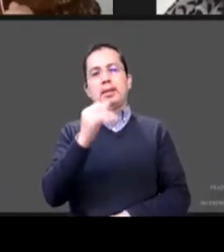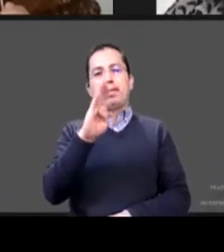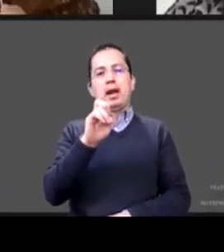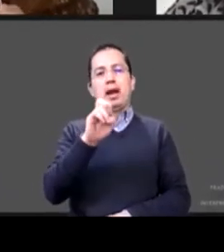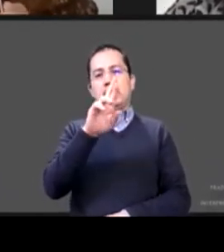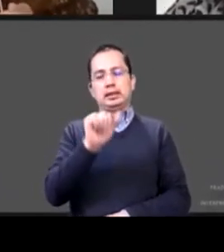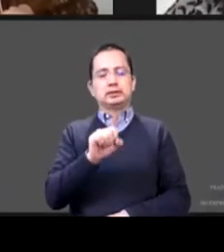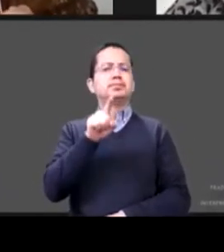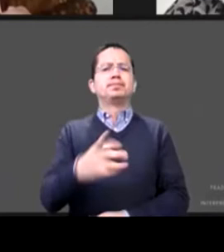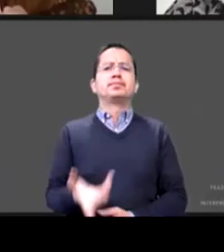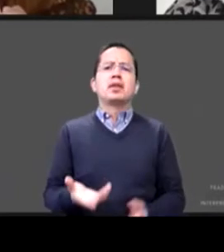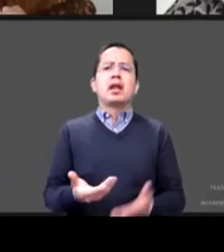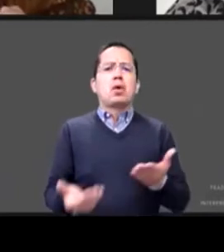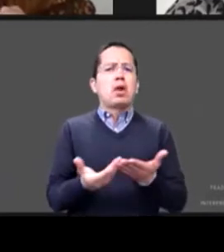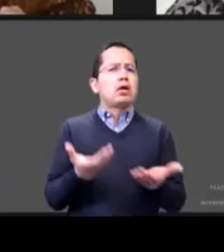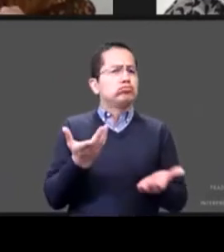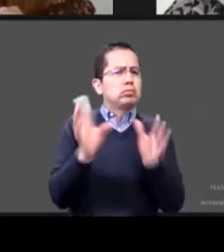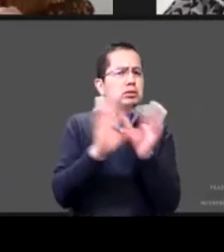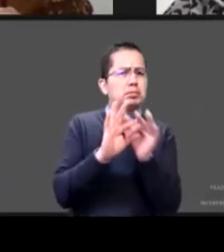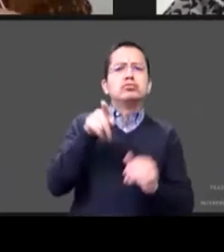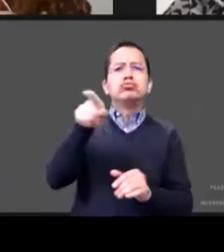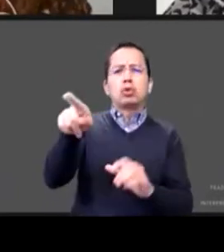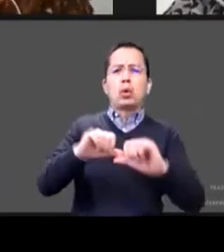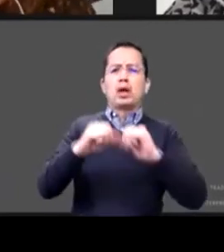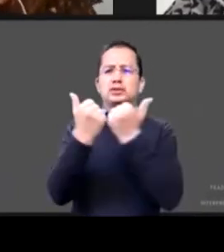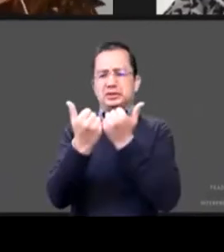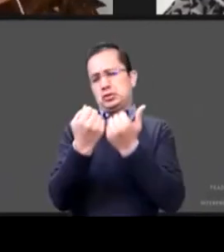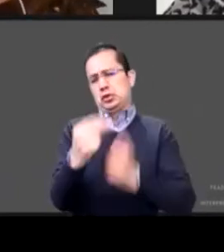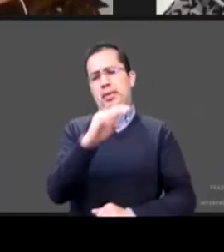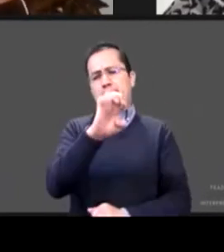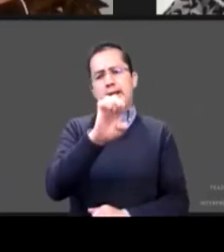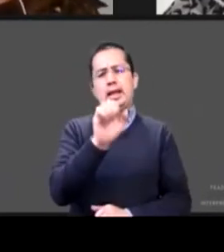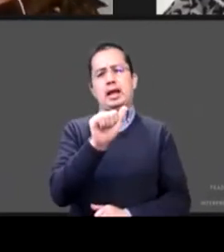qué han hecho en la pandemia, qué nos quieres compartir.